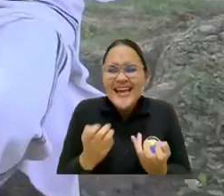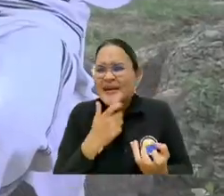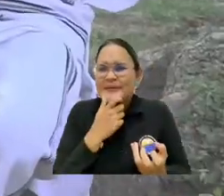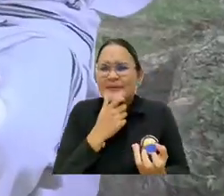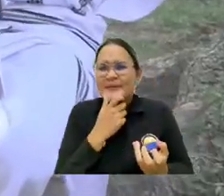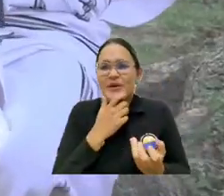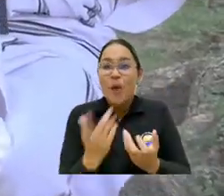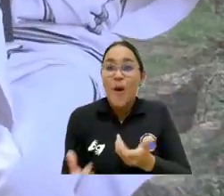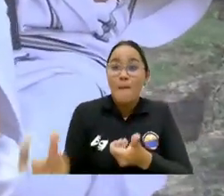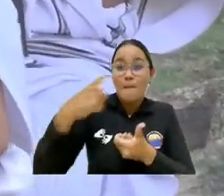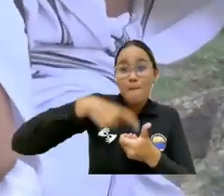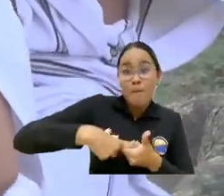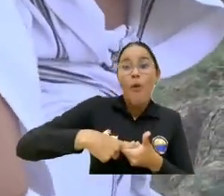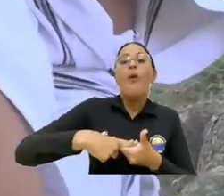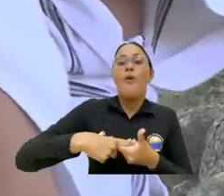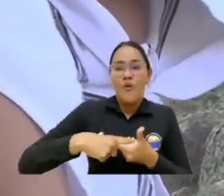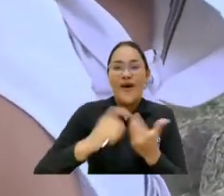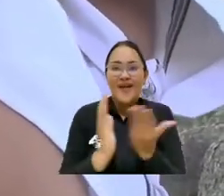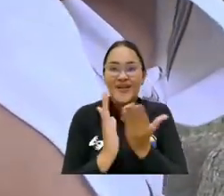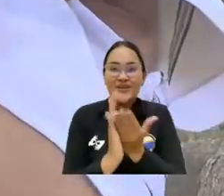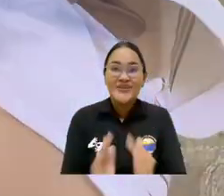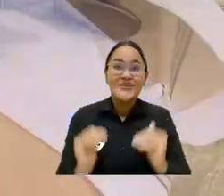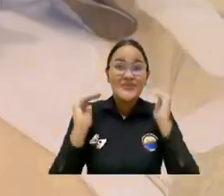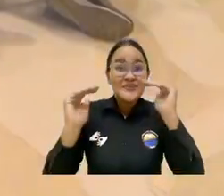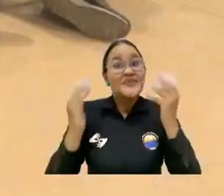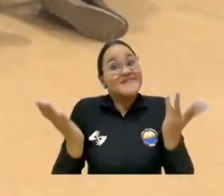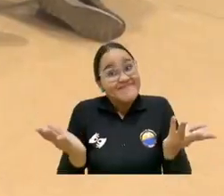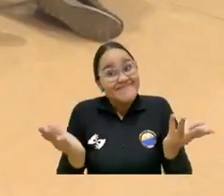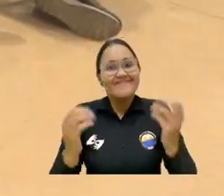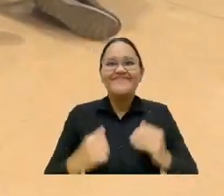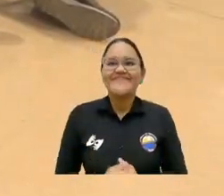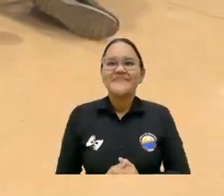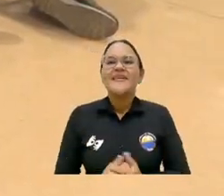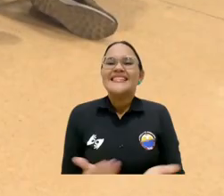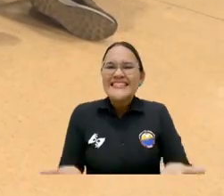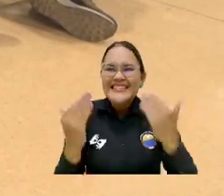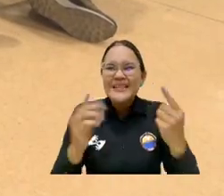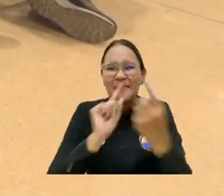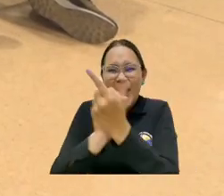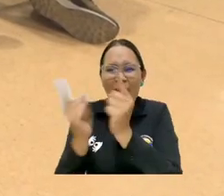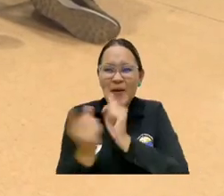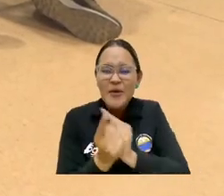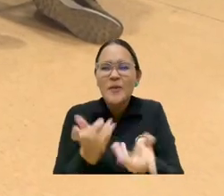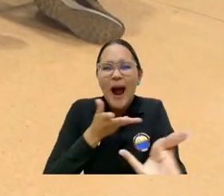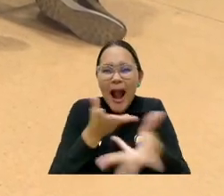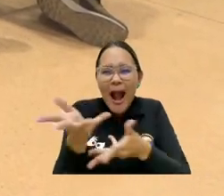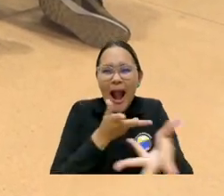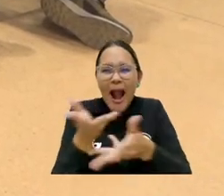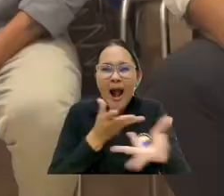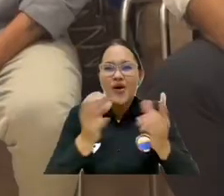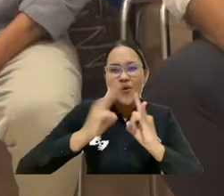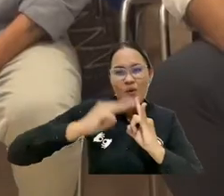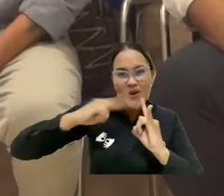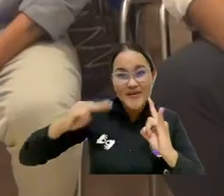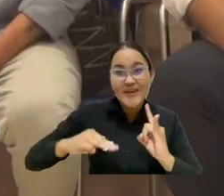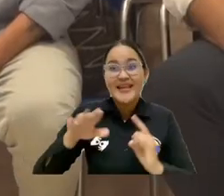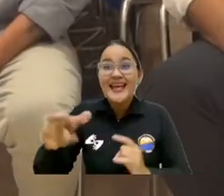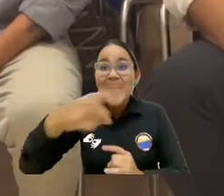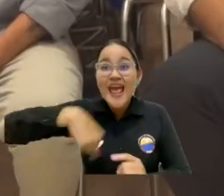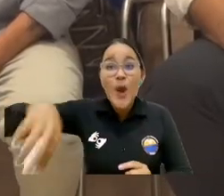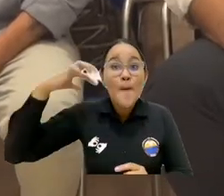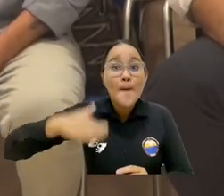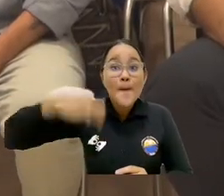están intentando adquirir o entrar a una universidad o una educación superior. El encuentro se convirtió en un espacio de interlocución entre la alma mater